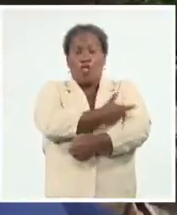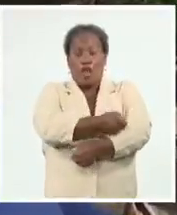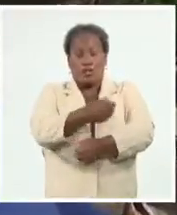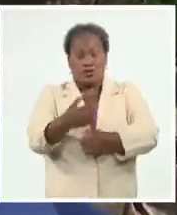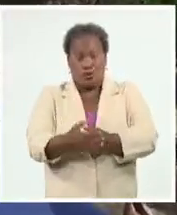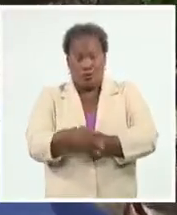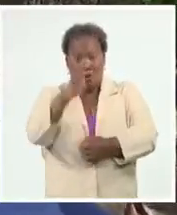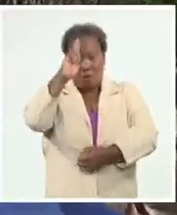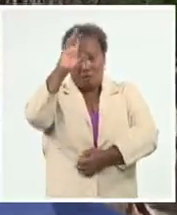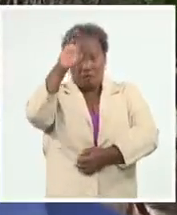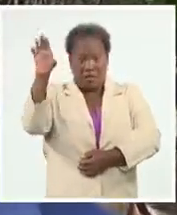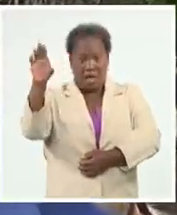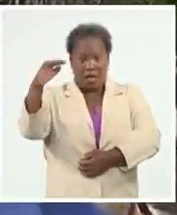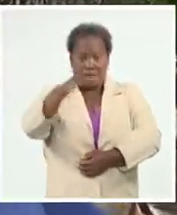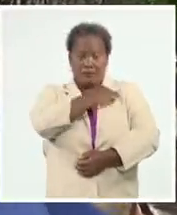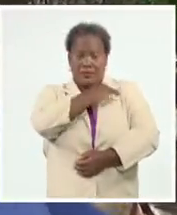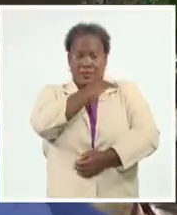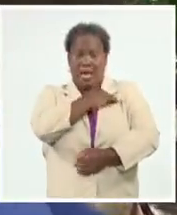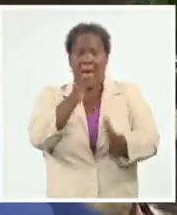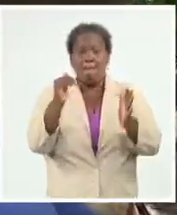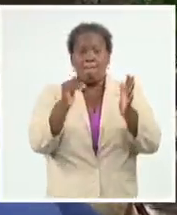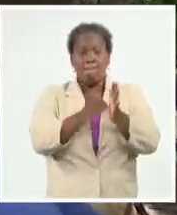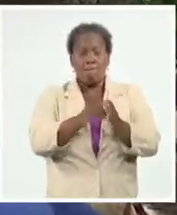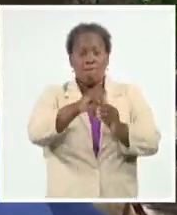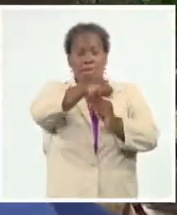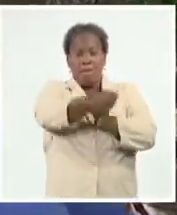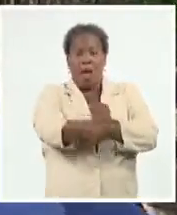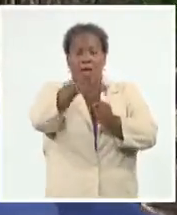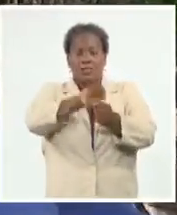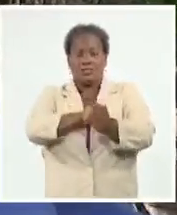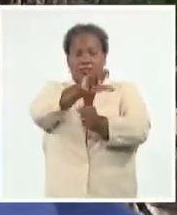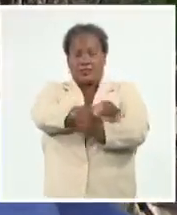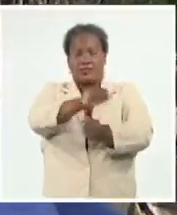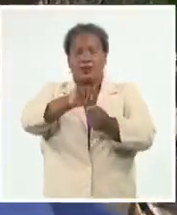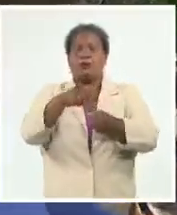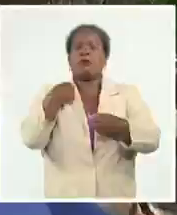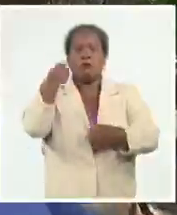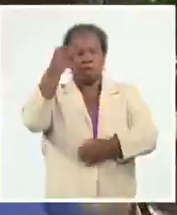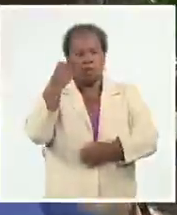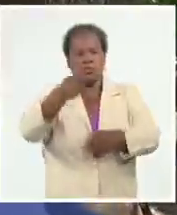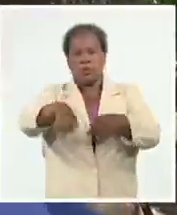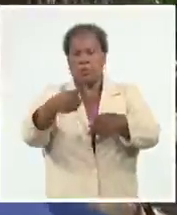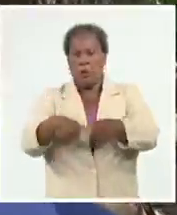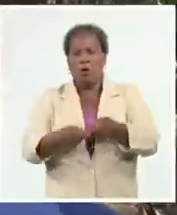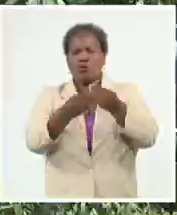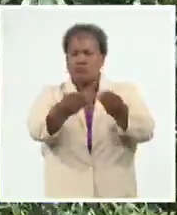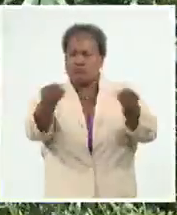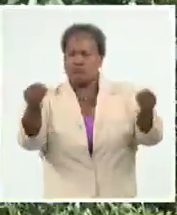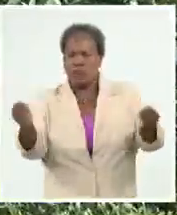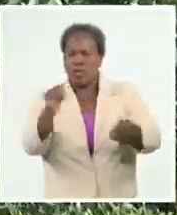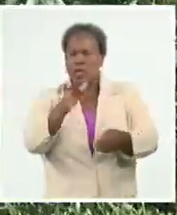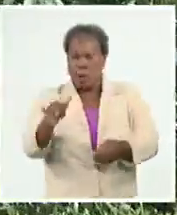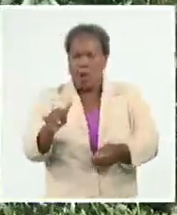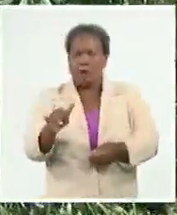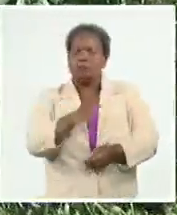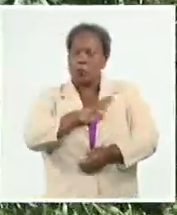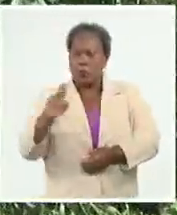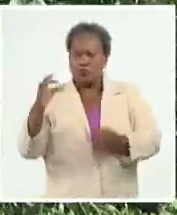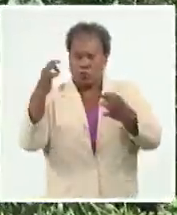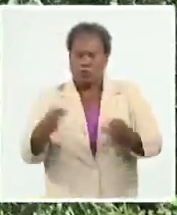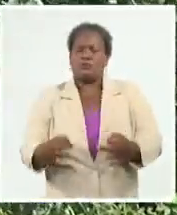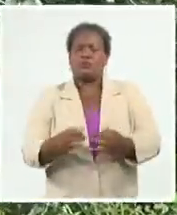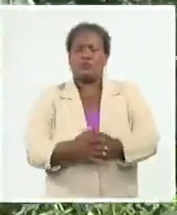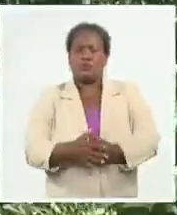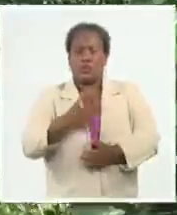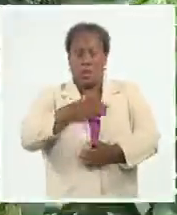al hospital militar 1,000 mazorcas de maíz. Y pienso seguir donando a otros hogares que le haga falta a esta revolución. Porque por eso la